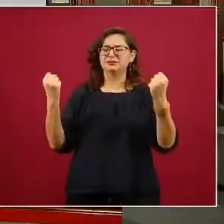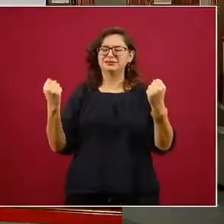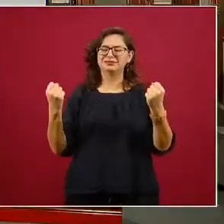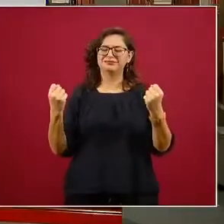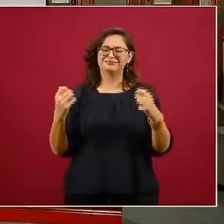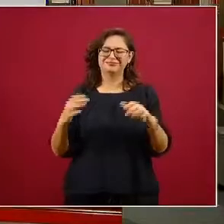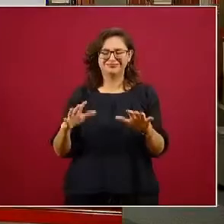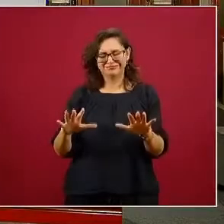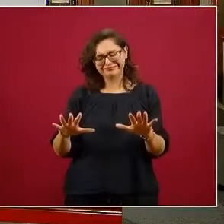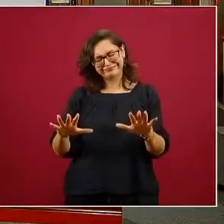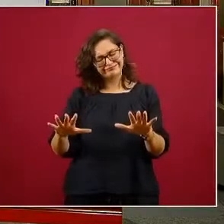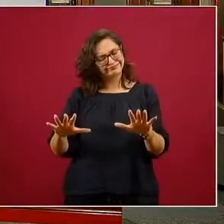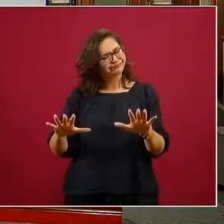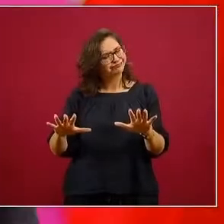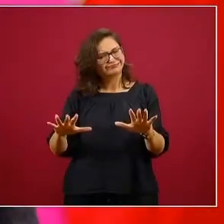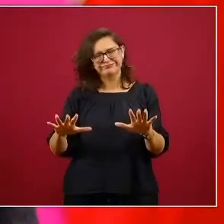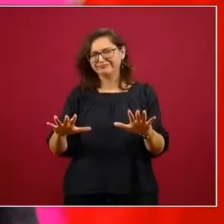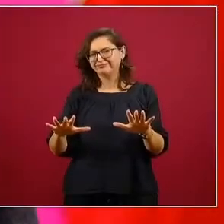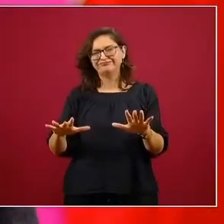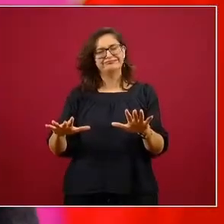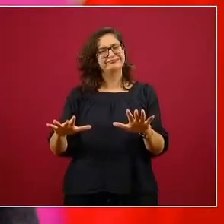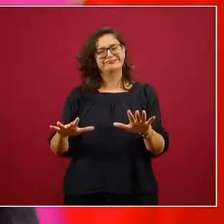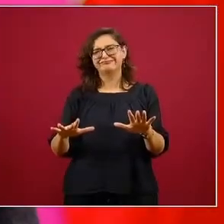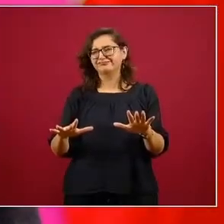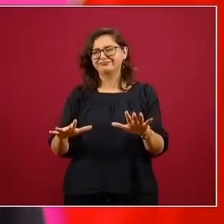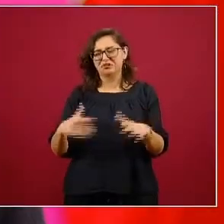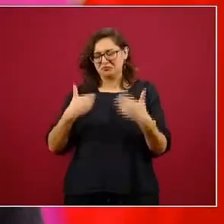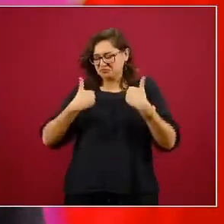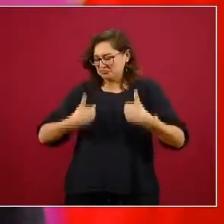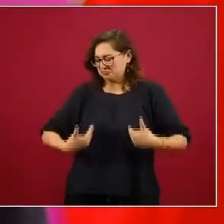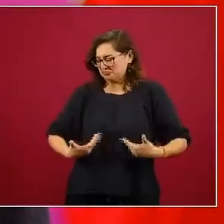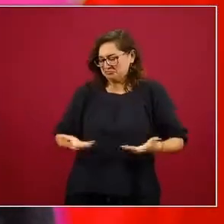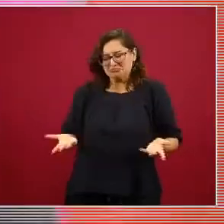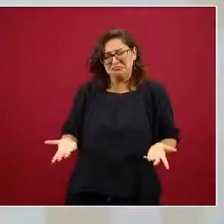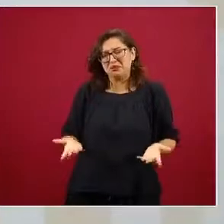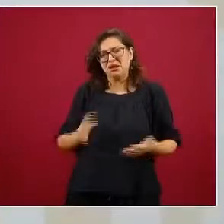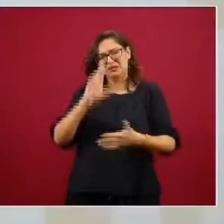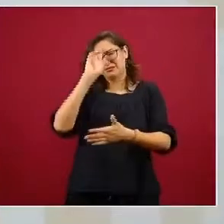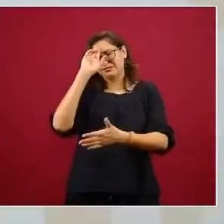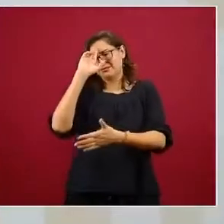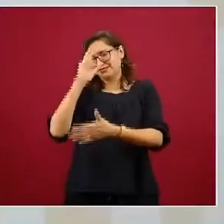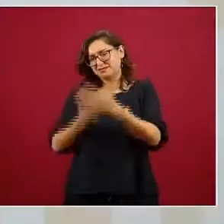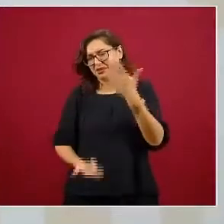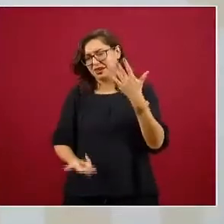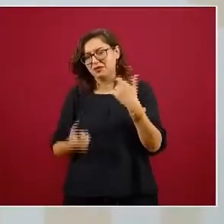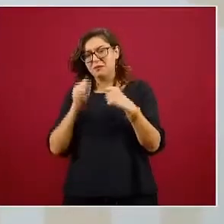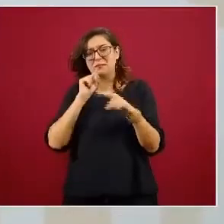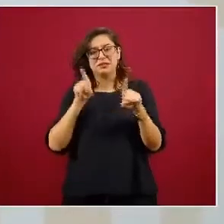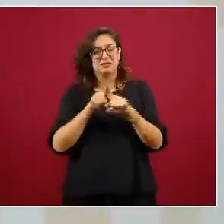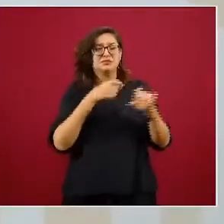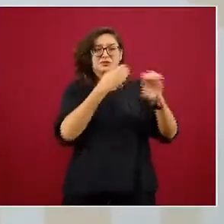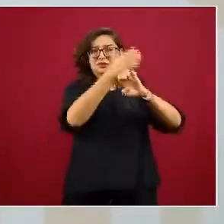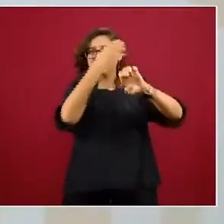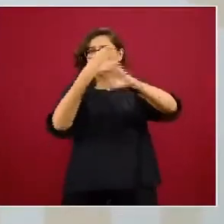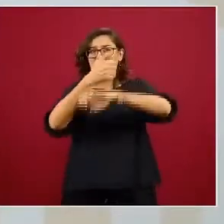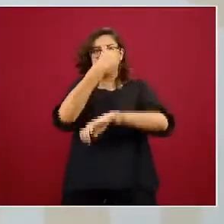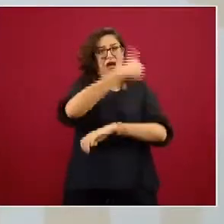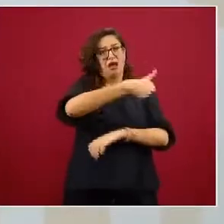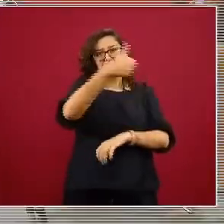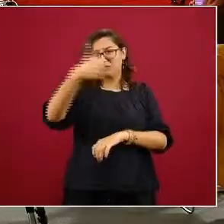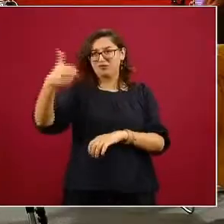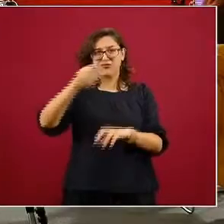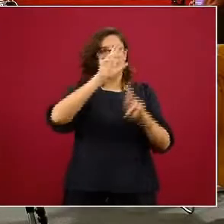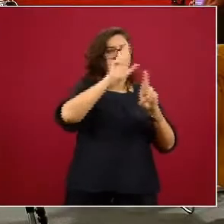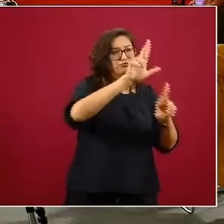a las gobernadoras y gobernadores y con ello a la sociedad de cada uno de los estados. Ahora,